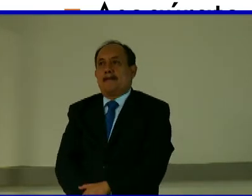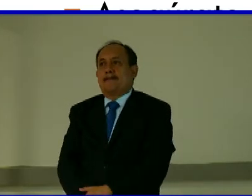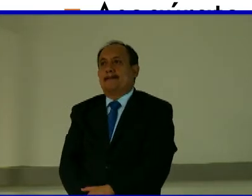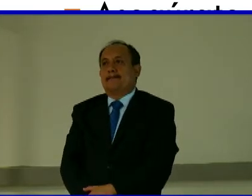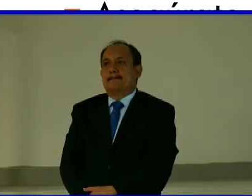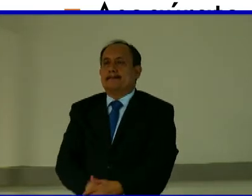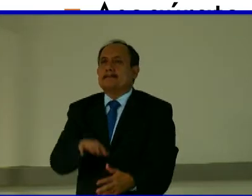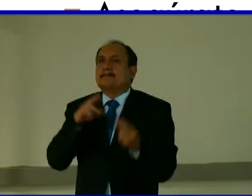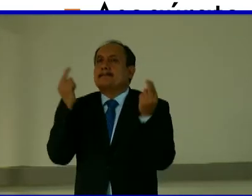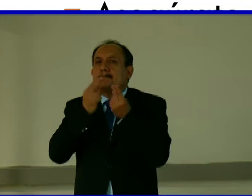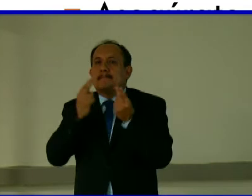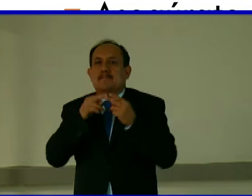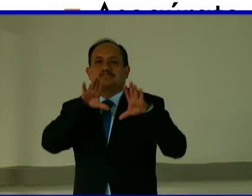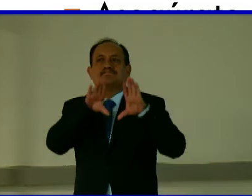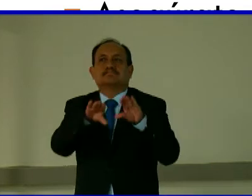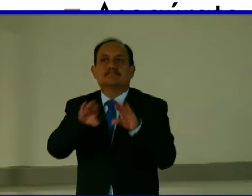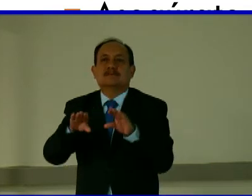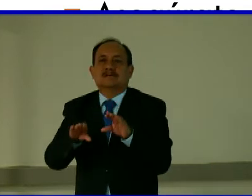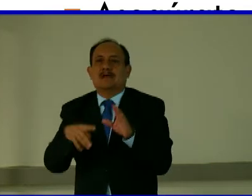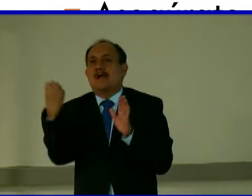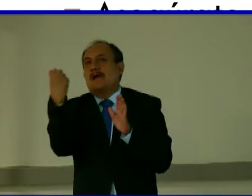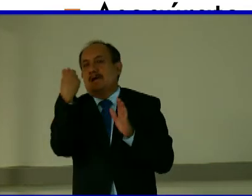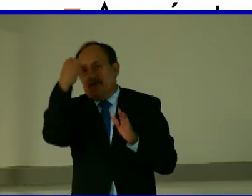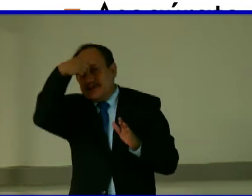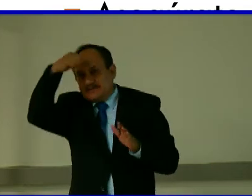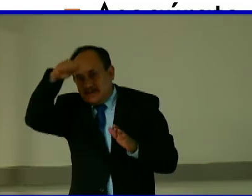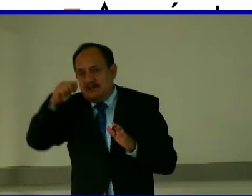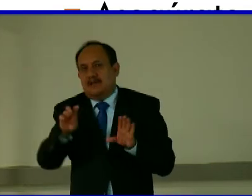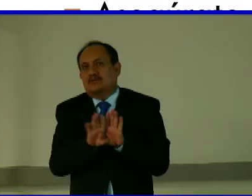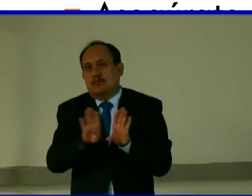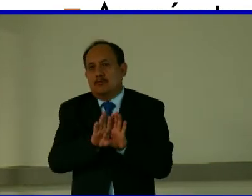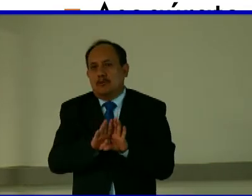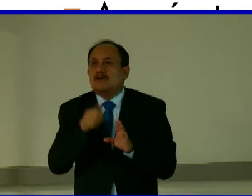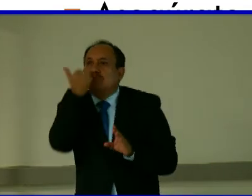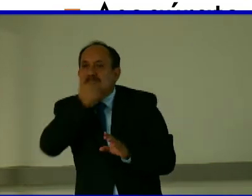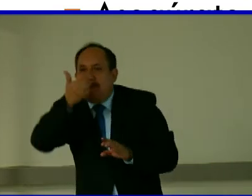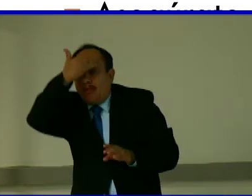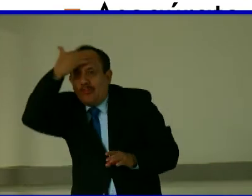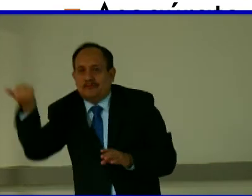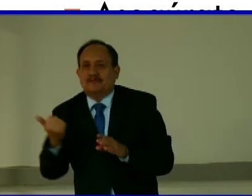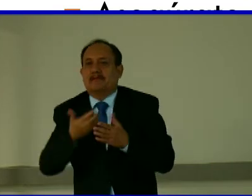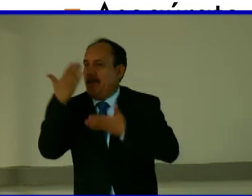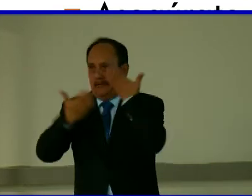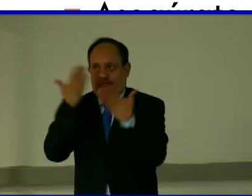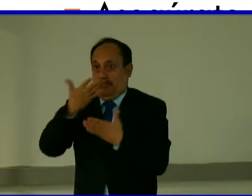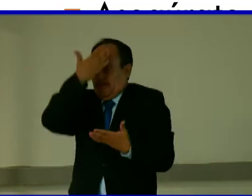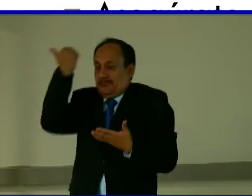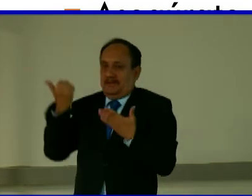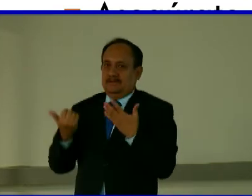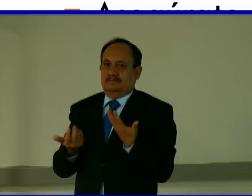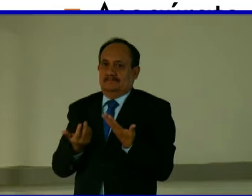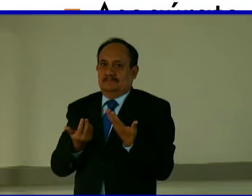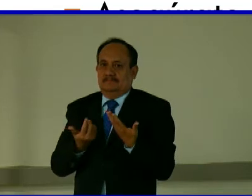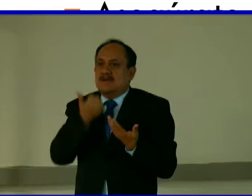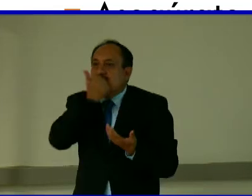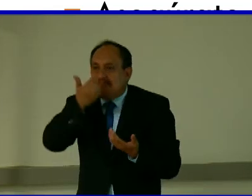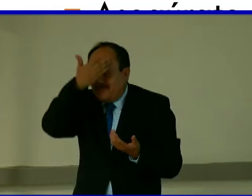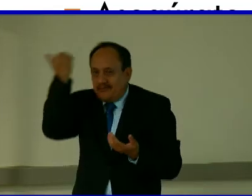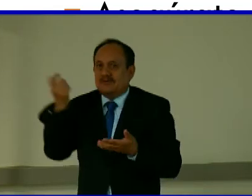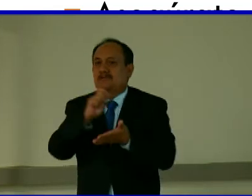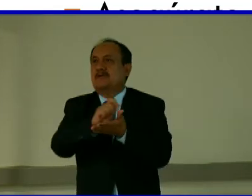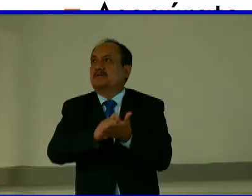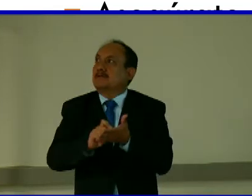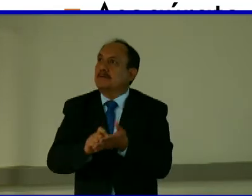Hay que enseñar las estrategias. Los estudiantes no saben estudiar, los estudiantes no saben tomar